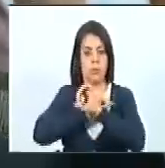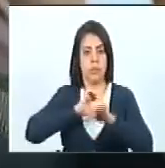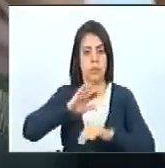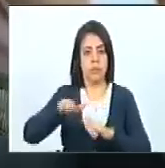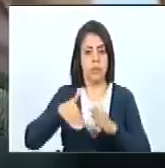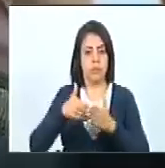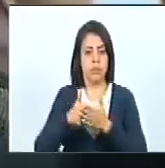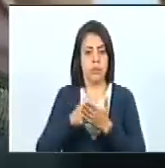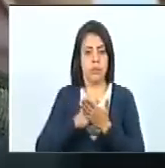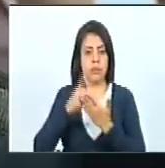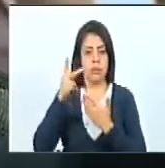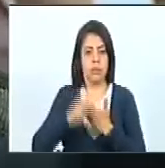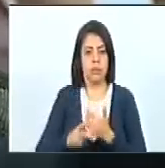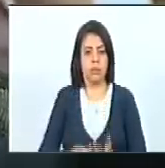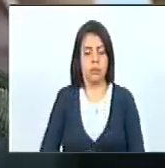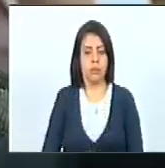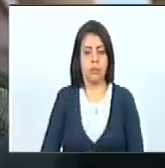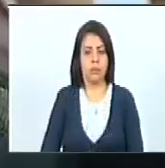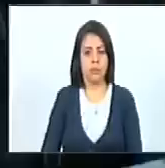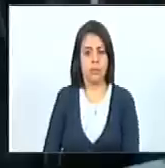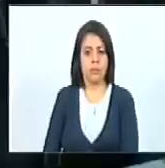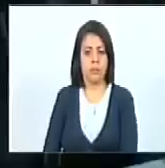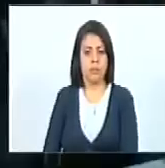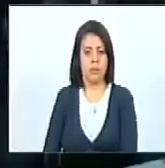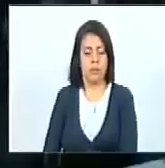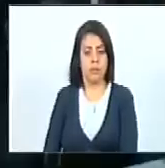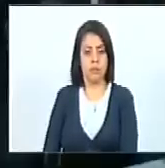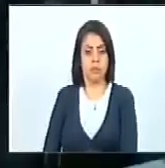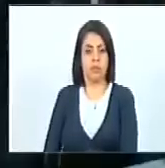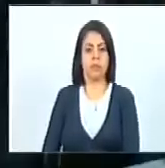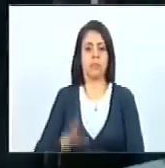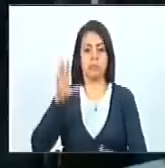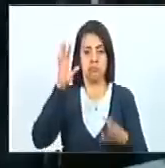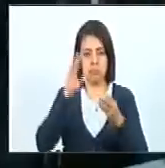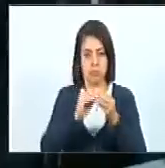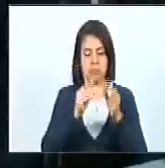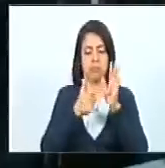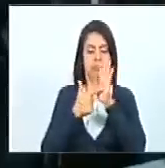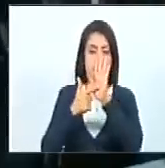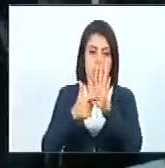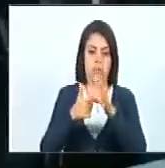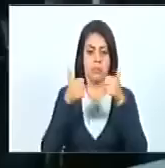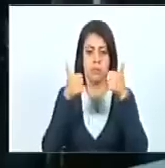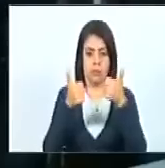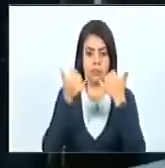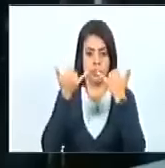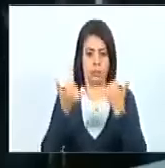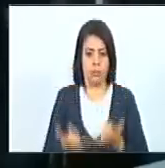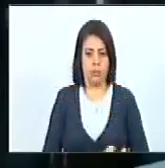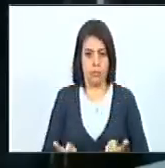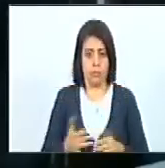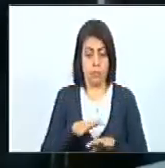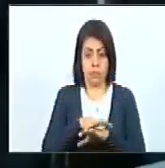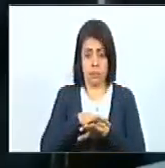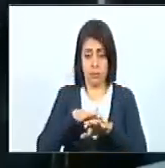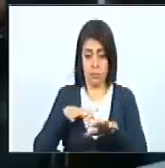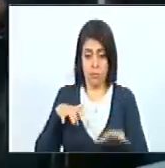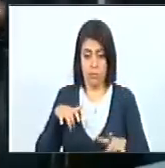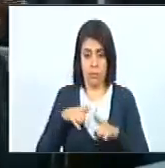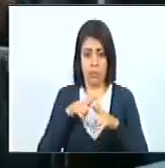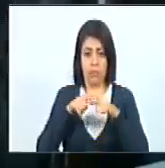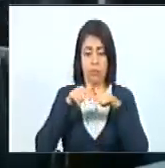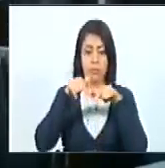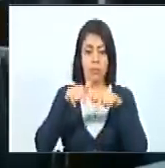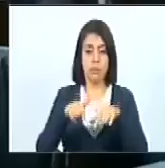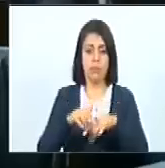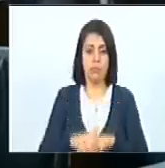todas esas operaciones. Y como están dando resultados, y ya la gran mayoría de